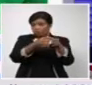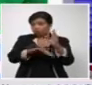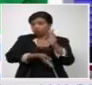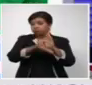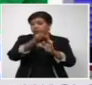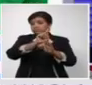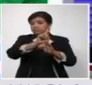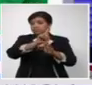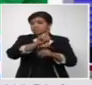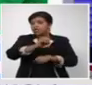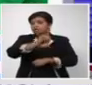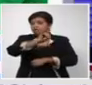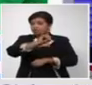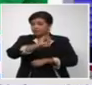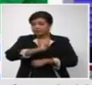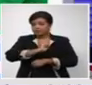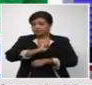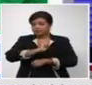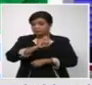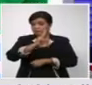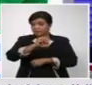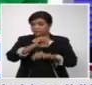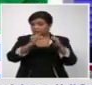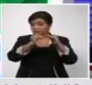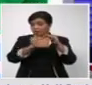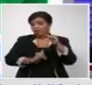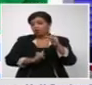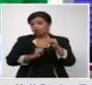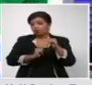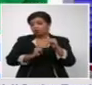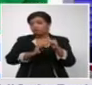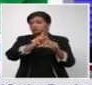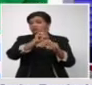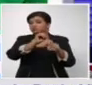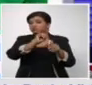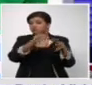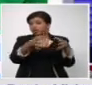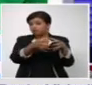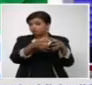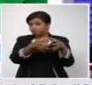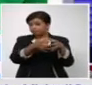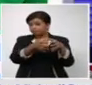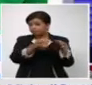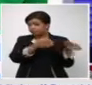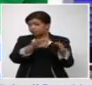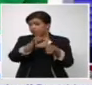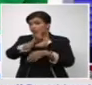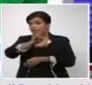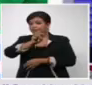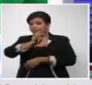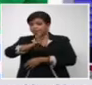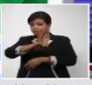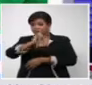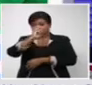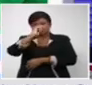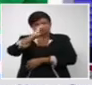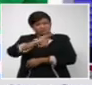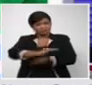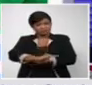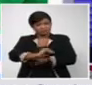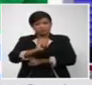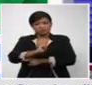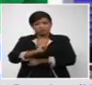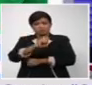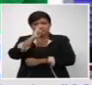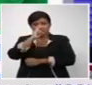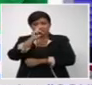106, y de estos 106 menores de 20, pues 93 en edades pediátricas, o sea, de 18